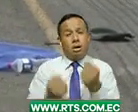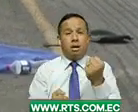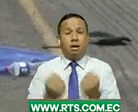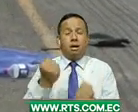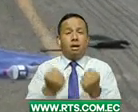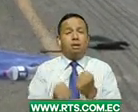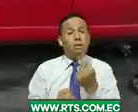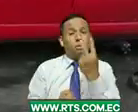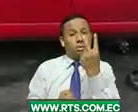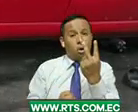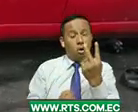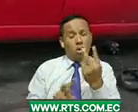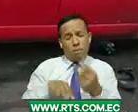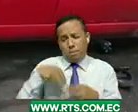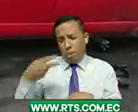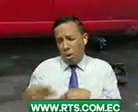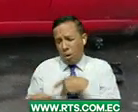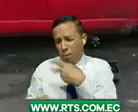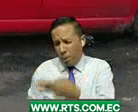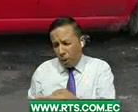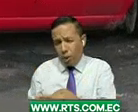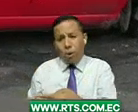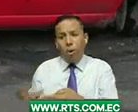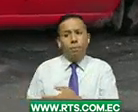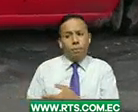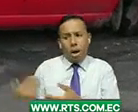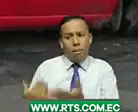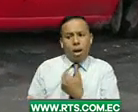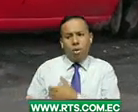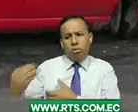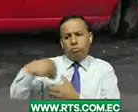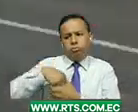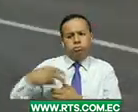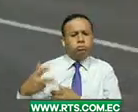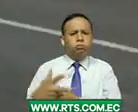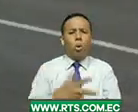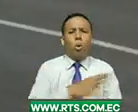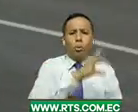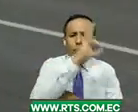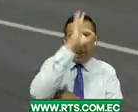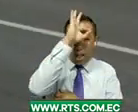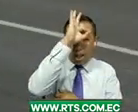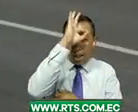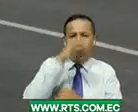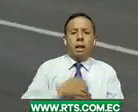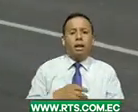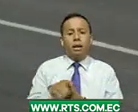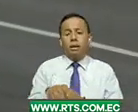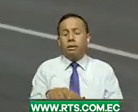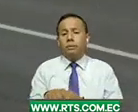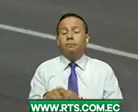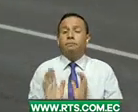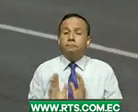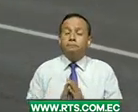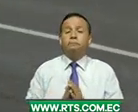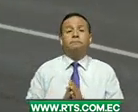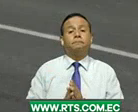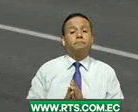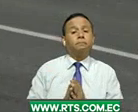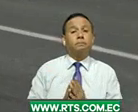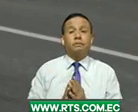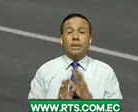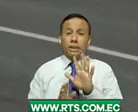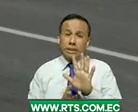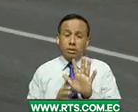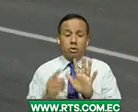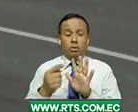ellas resultaron con heridas y fueron llevadas hasta una casa asistencial. Sí, como que eran venido cinco en el auto. Y de los cinco